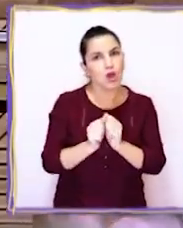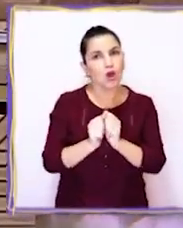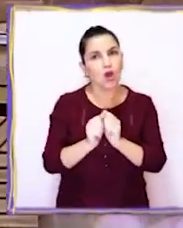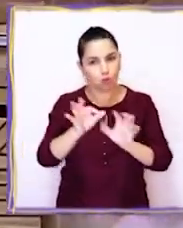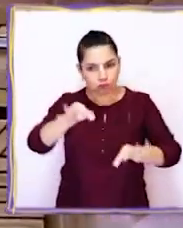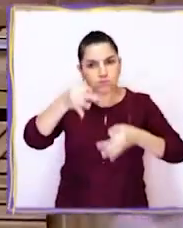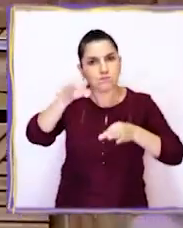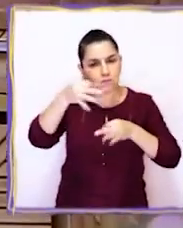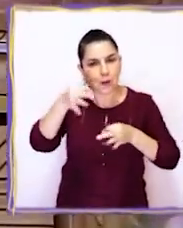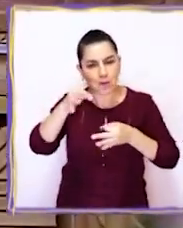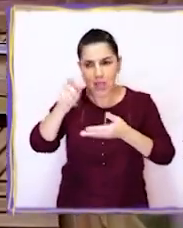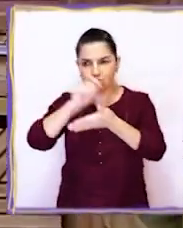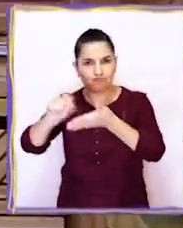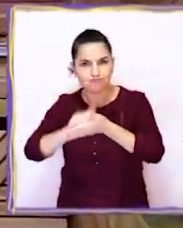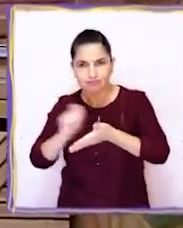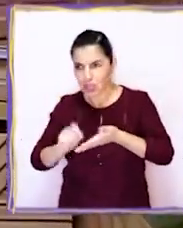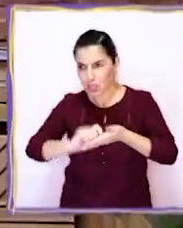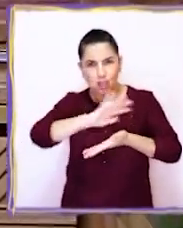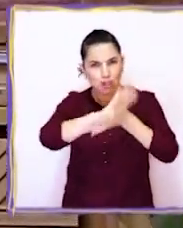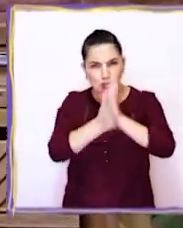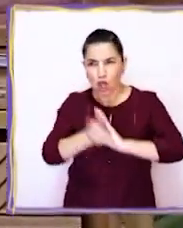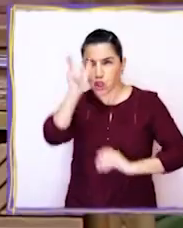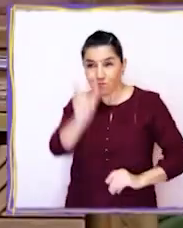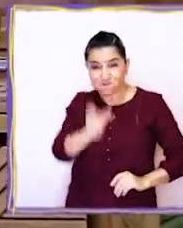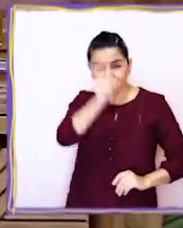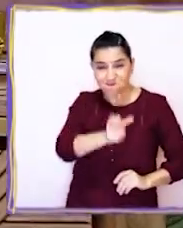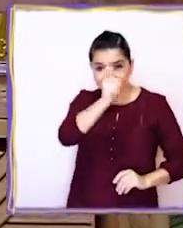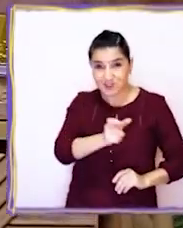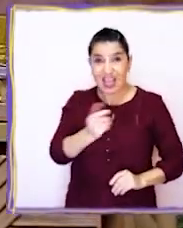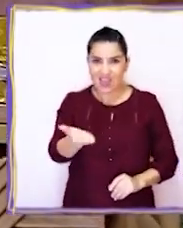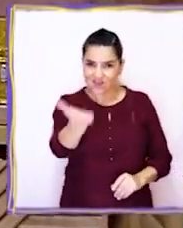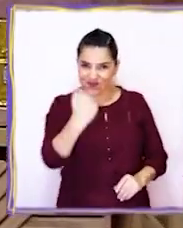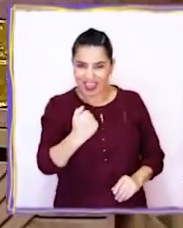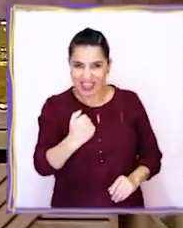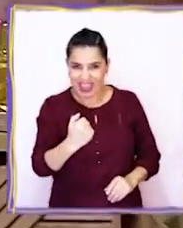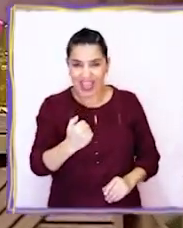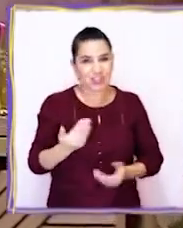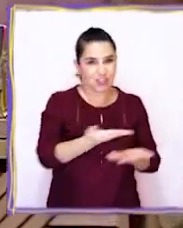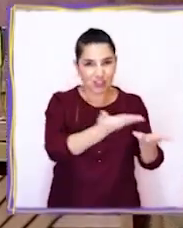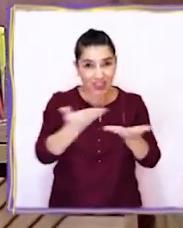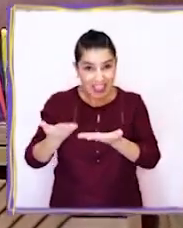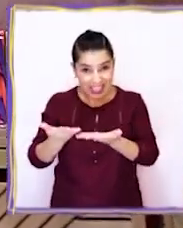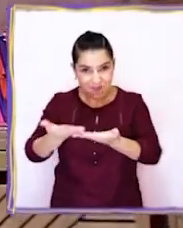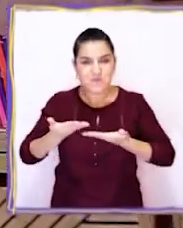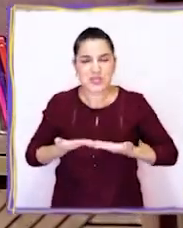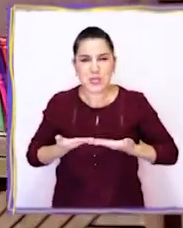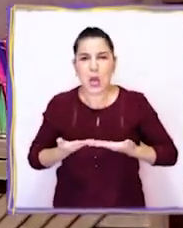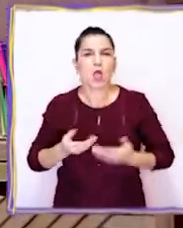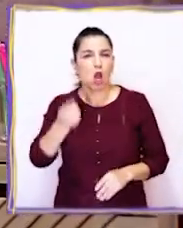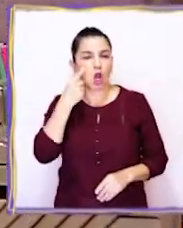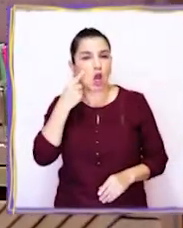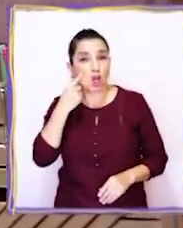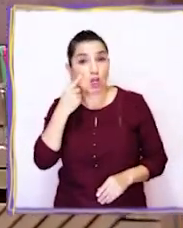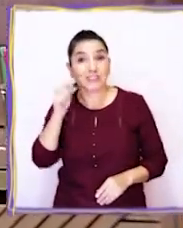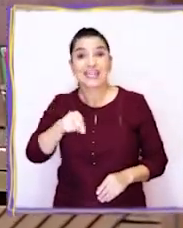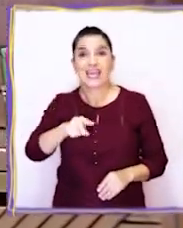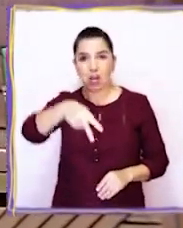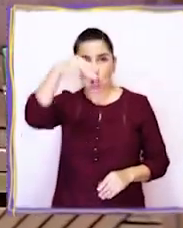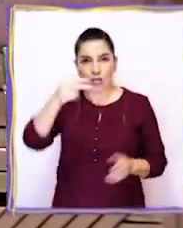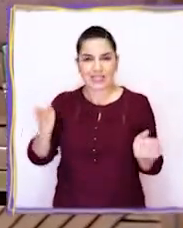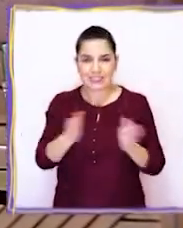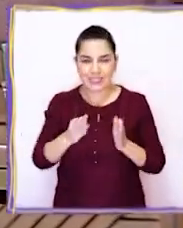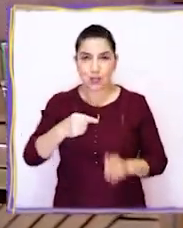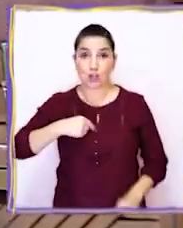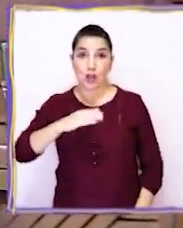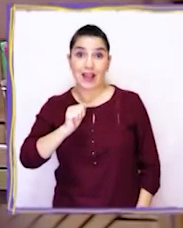juntos, tomen una hoja de papel y todos vamos a llenar este bachillerato. ¡Vengan! Están todos invitados hoy a descubrir los misterios del